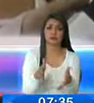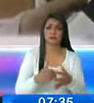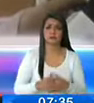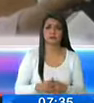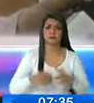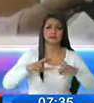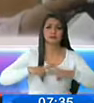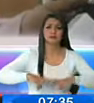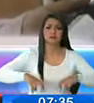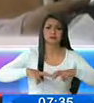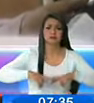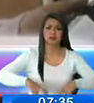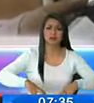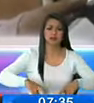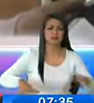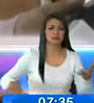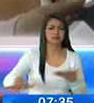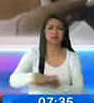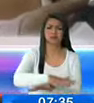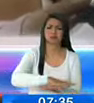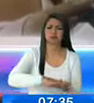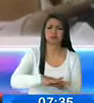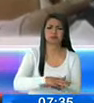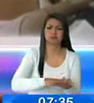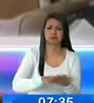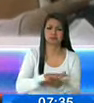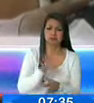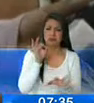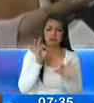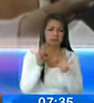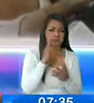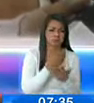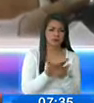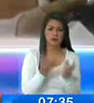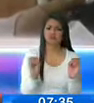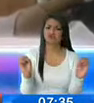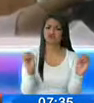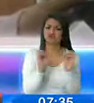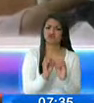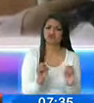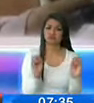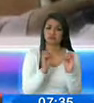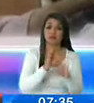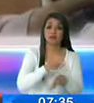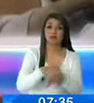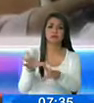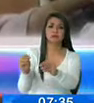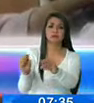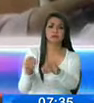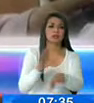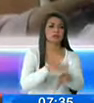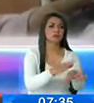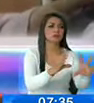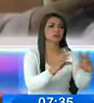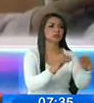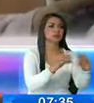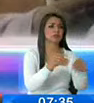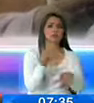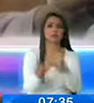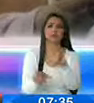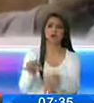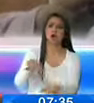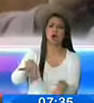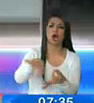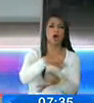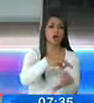investigación está de cabeza, no se va obteniendo ninguna situación, todo es en base de chismes, en base de referencias.